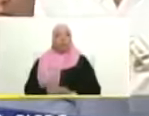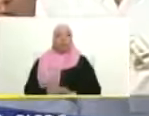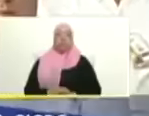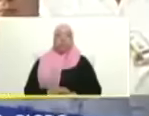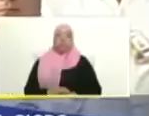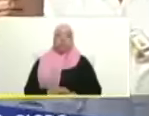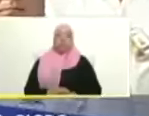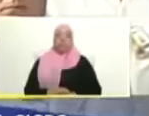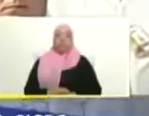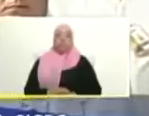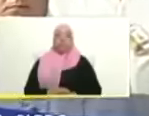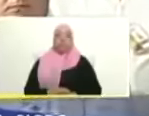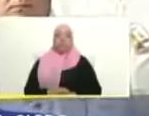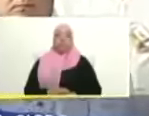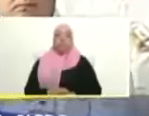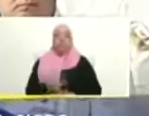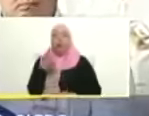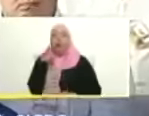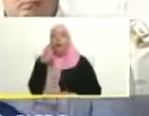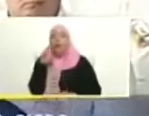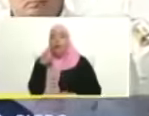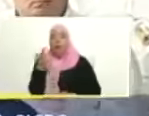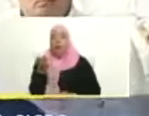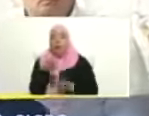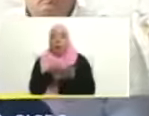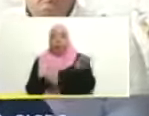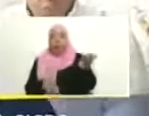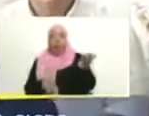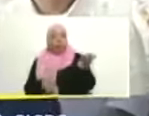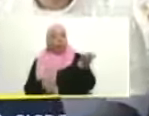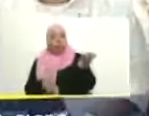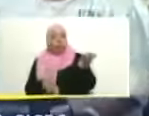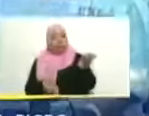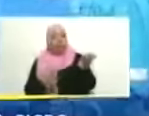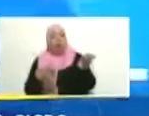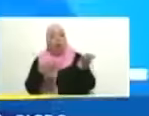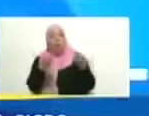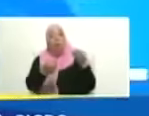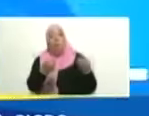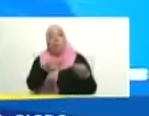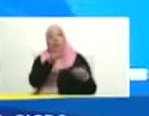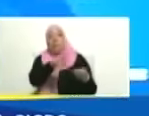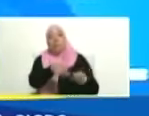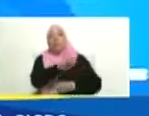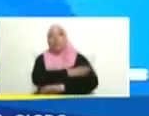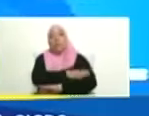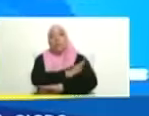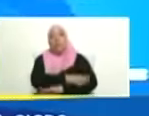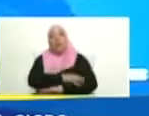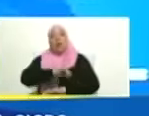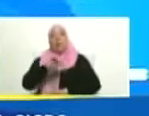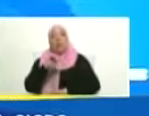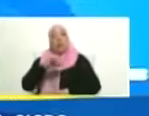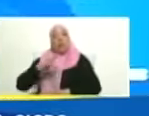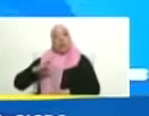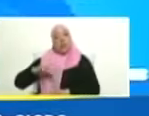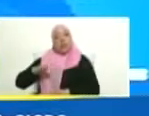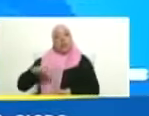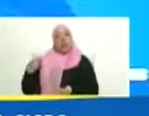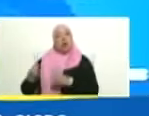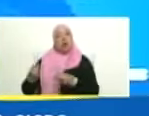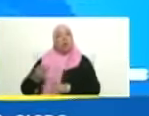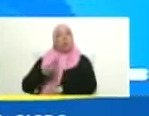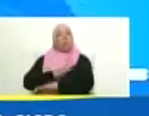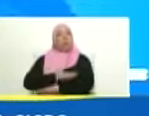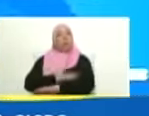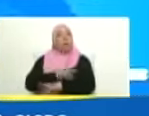Pero no solamente veamos el número, veamos la calidad de los funcionarios, la calidad